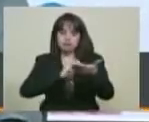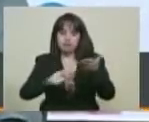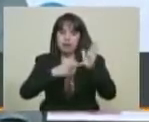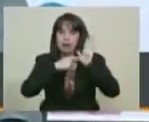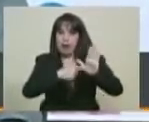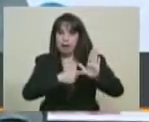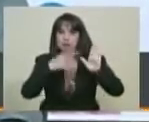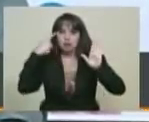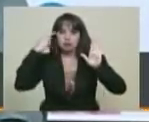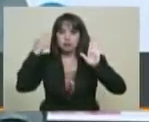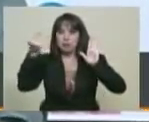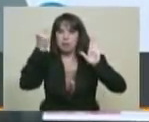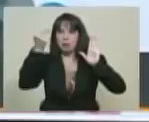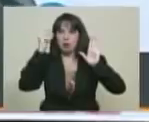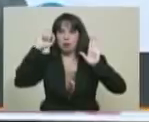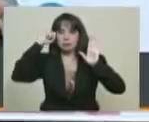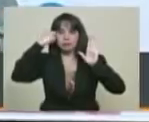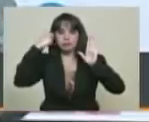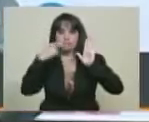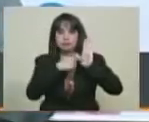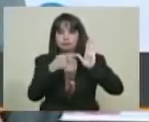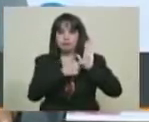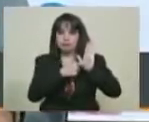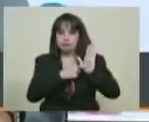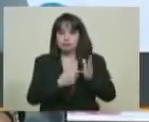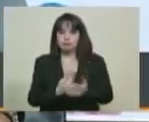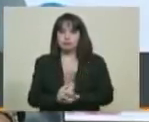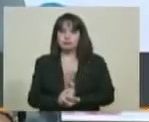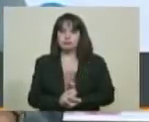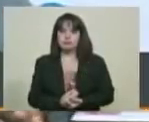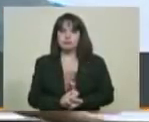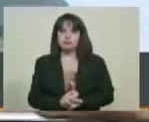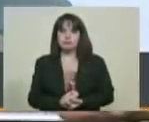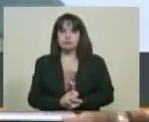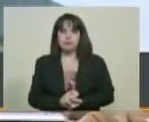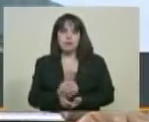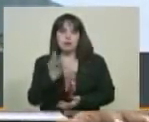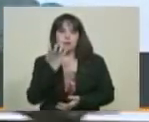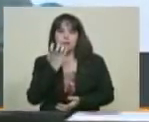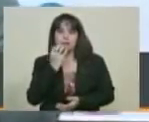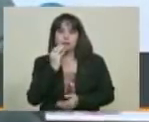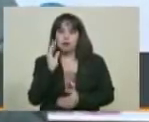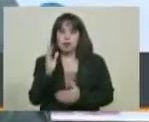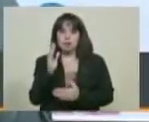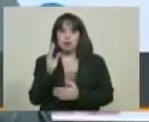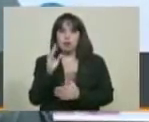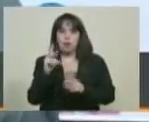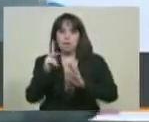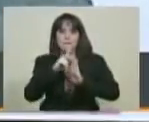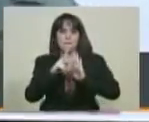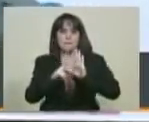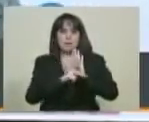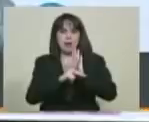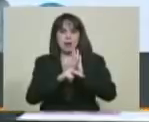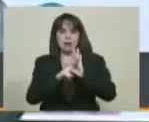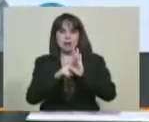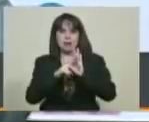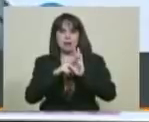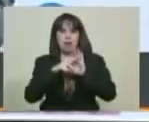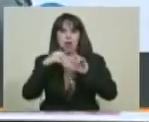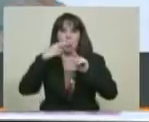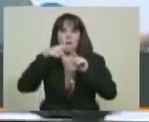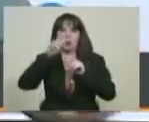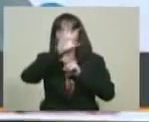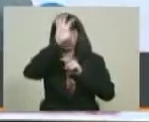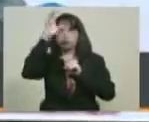Urgente. Agenda táctica. Por ejemplo, el plan Vuelta a la Patria. Yo se los entrego a la